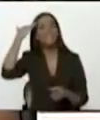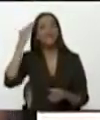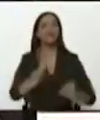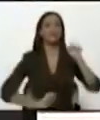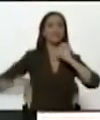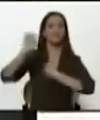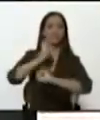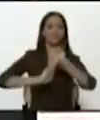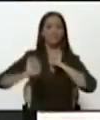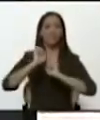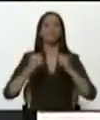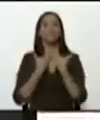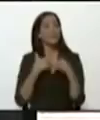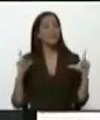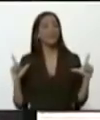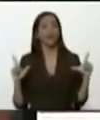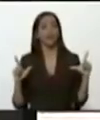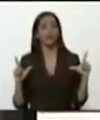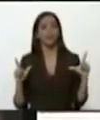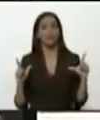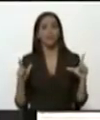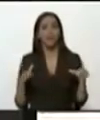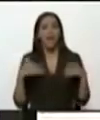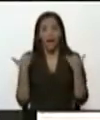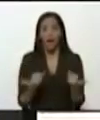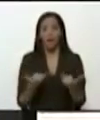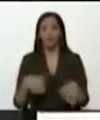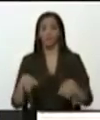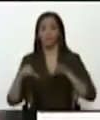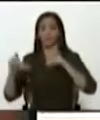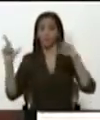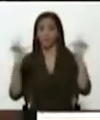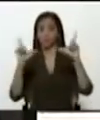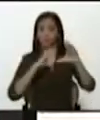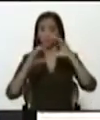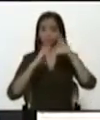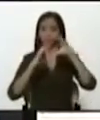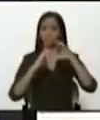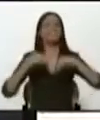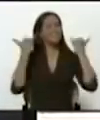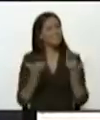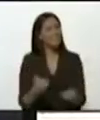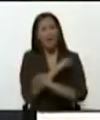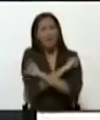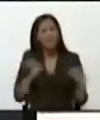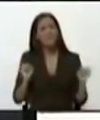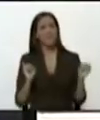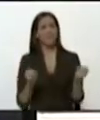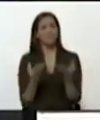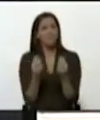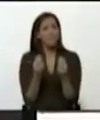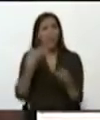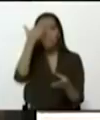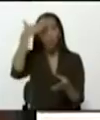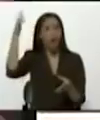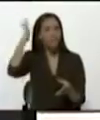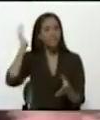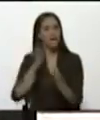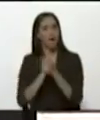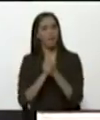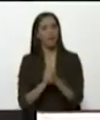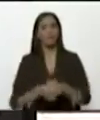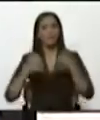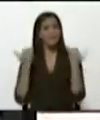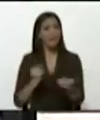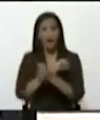defienden y defienden su libertad. Ahora bien, medios de comunicación, ya basta de tanta hipocresía, compadre. Ya basta de